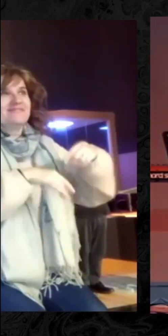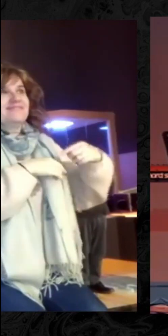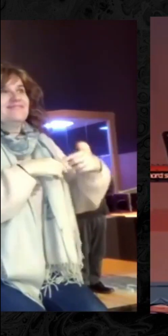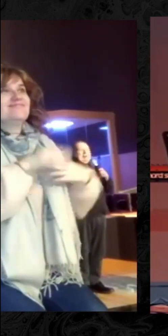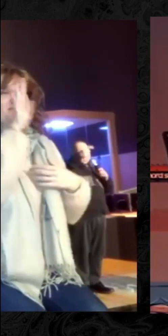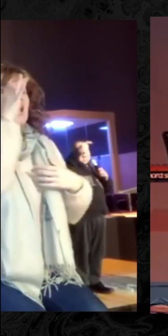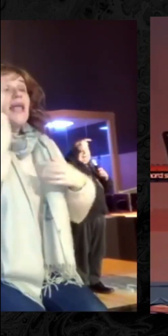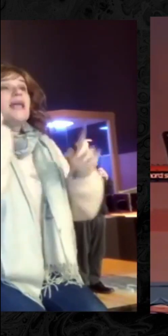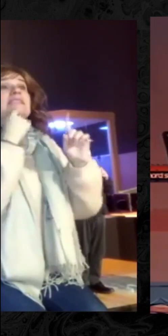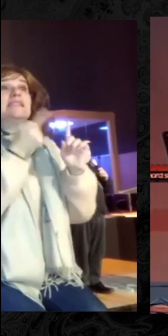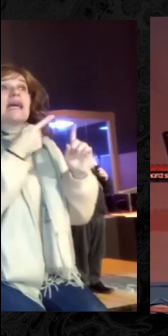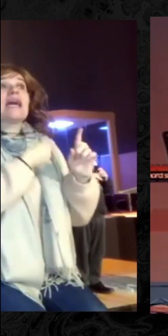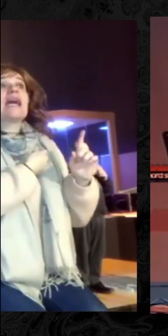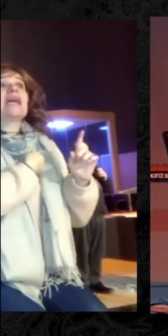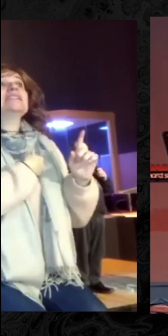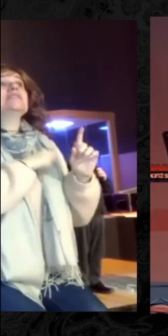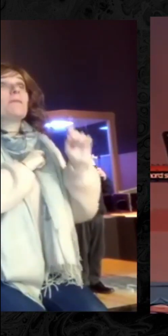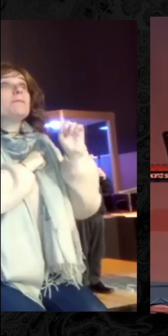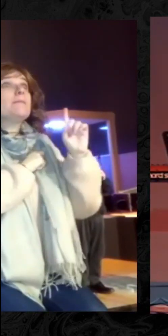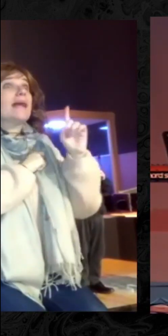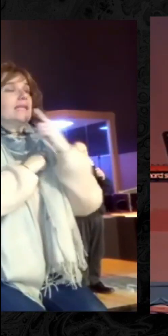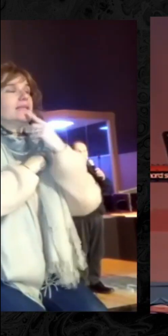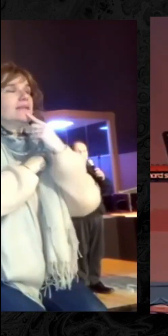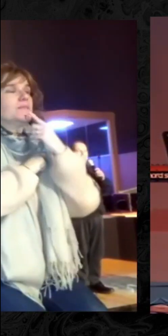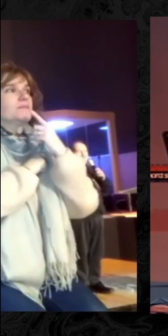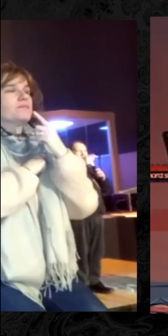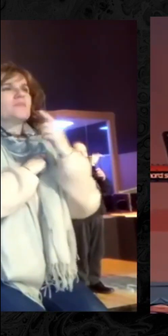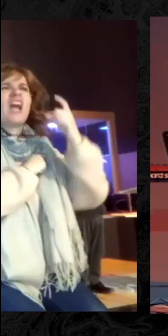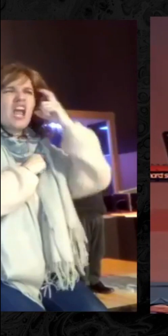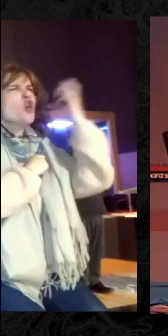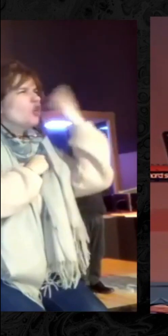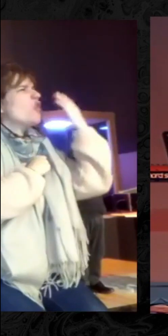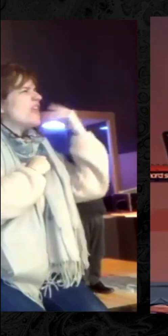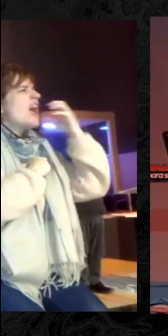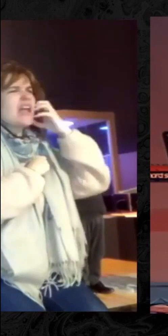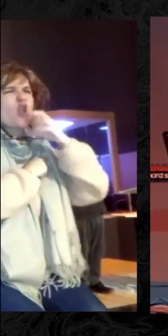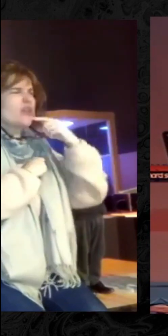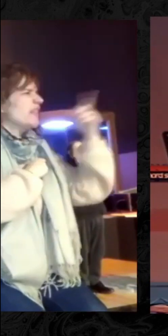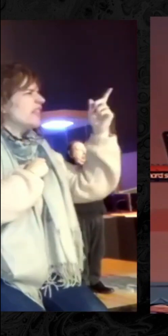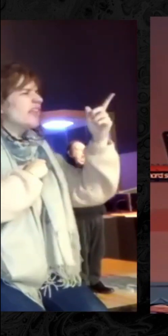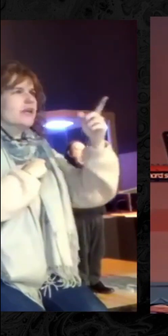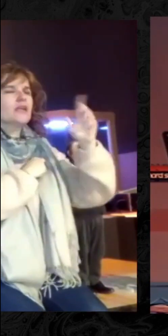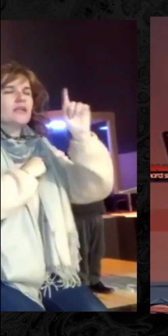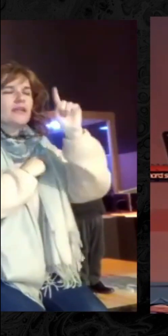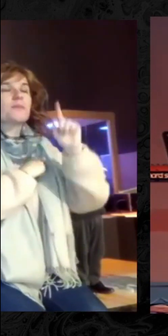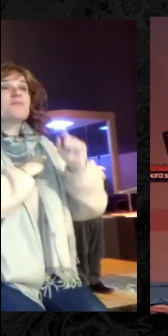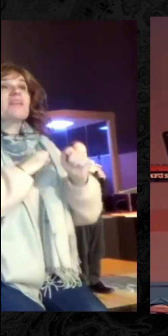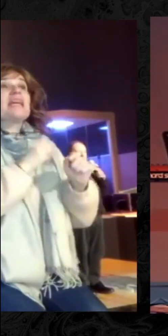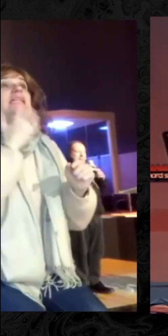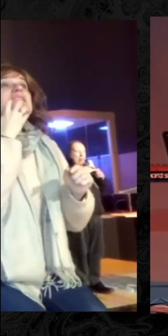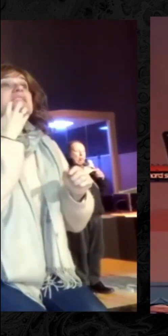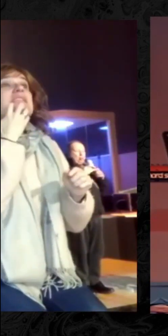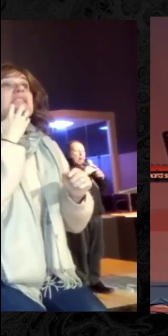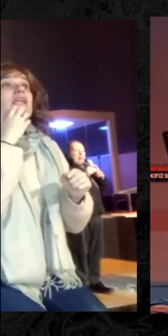meter O sea si rompes el otro día lo dijo y y la y la ley está así y menos todavía si rompes